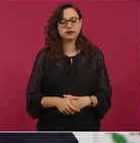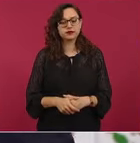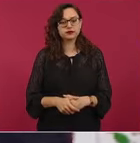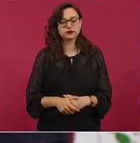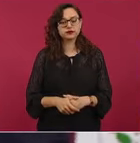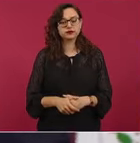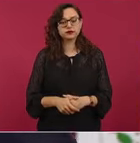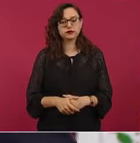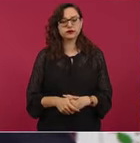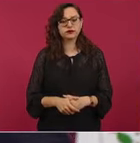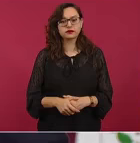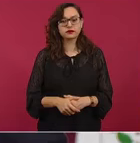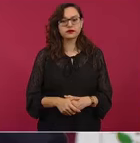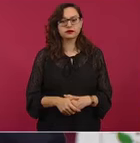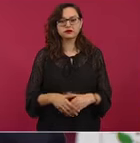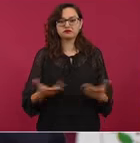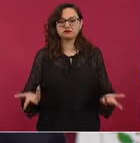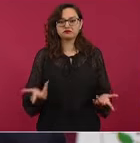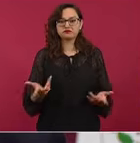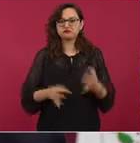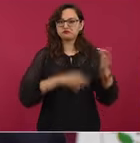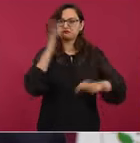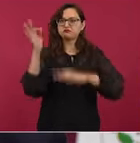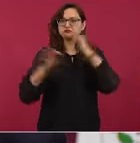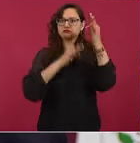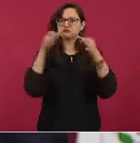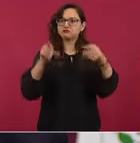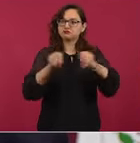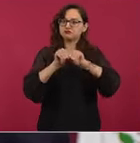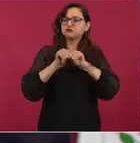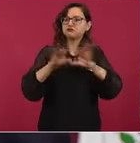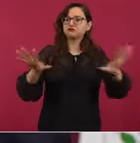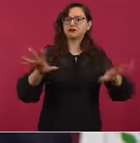¿Por qué no hay apego a la verdad?